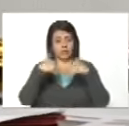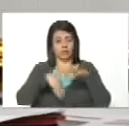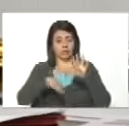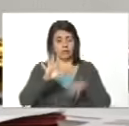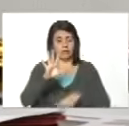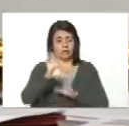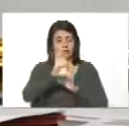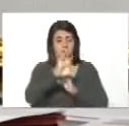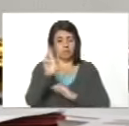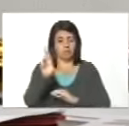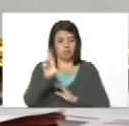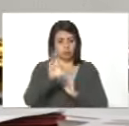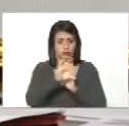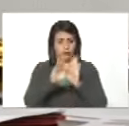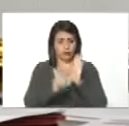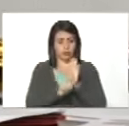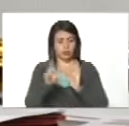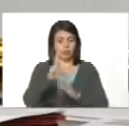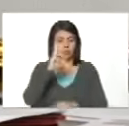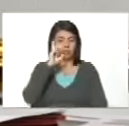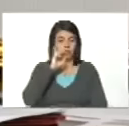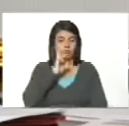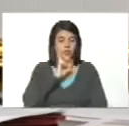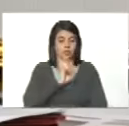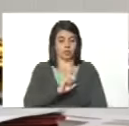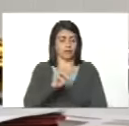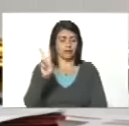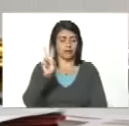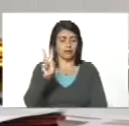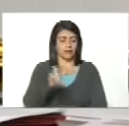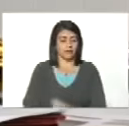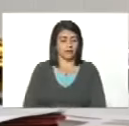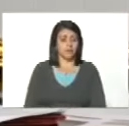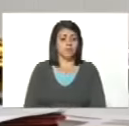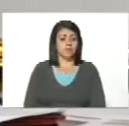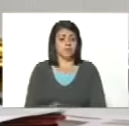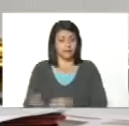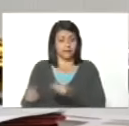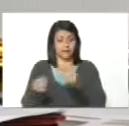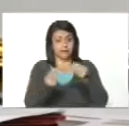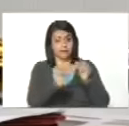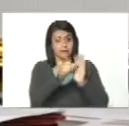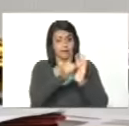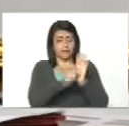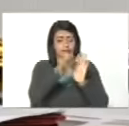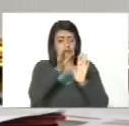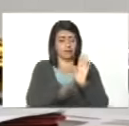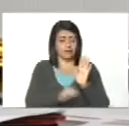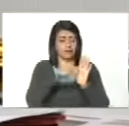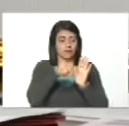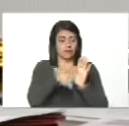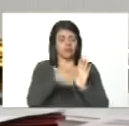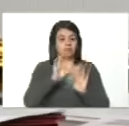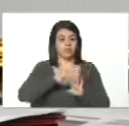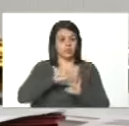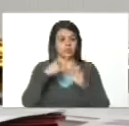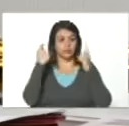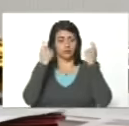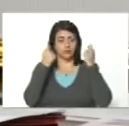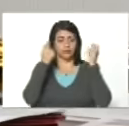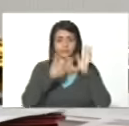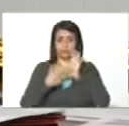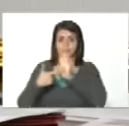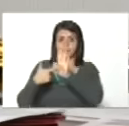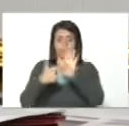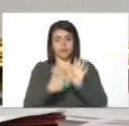numeral 15 de la Constitución de la República Bolivariana de Venezuela. Se remite a la Gaceta Oficial a los fines de su